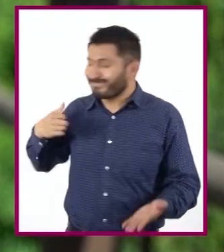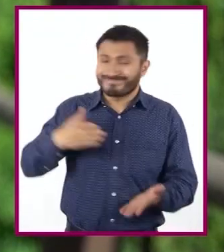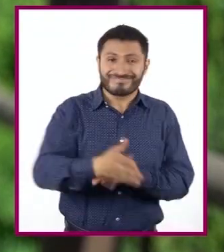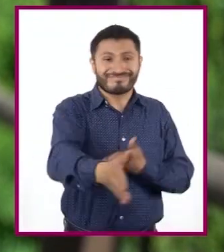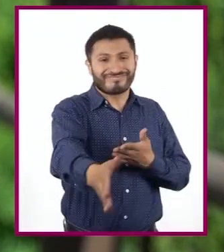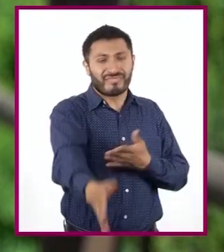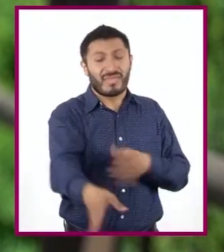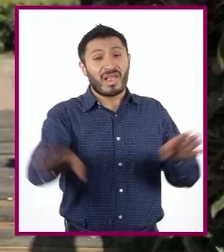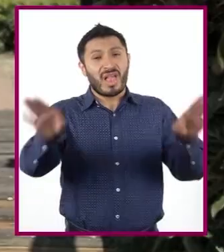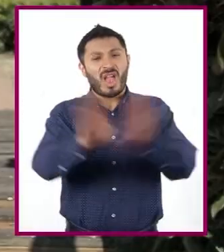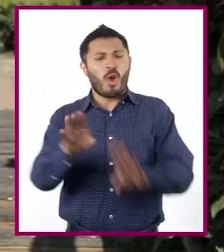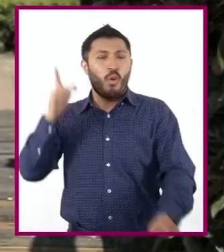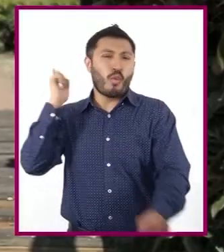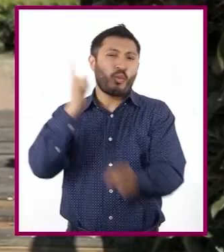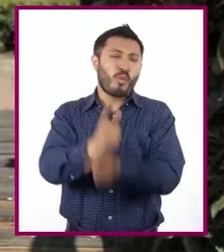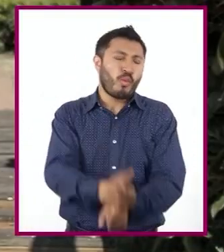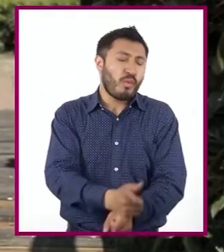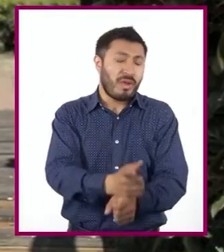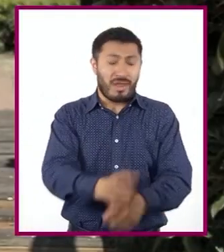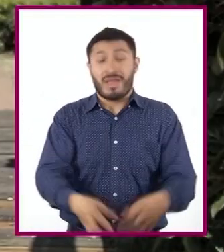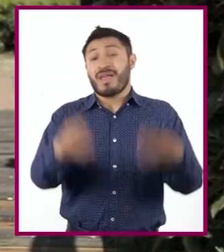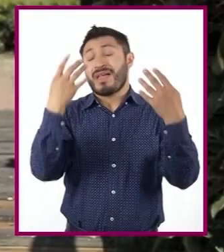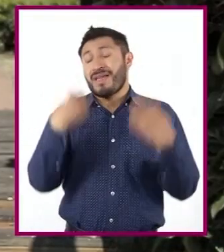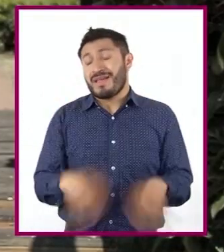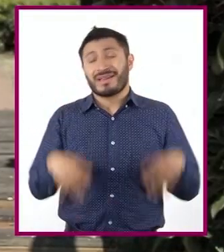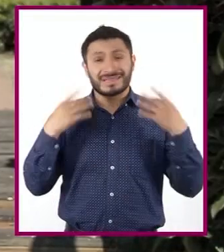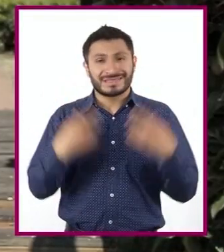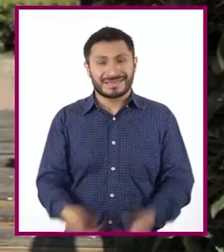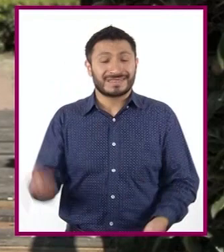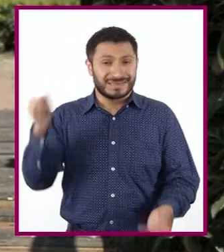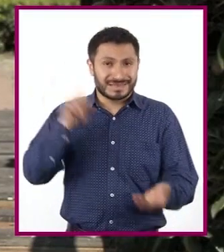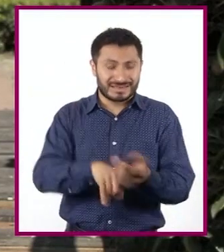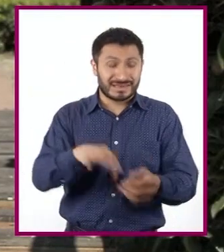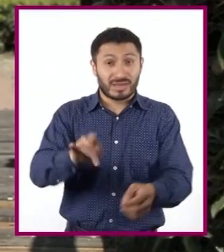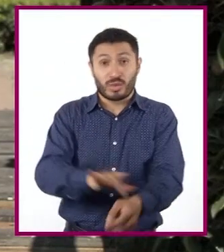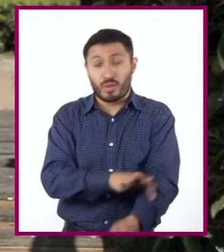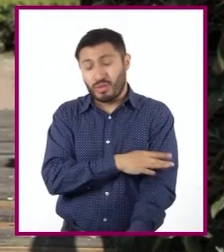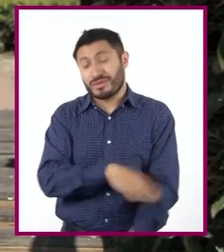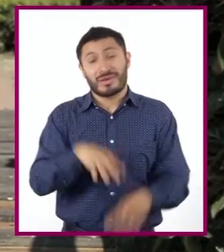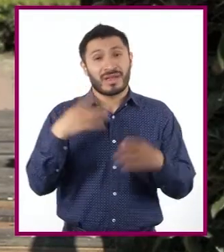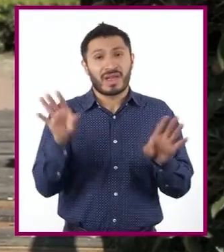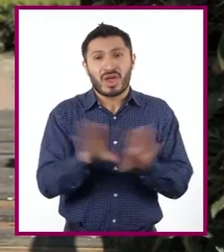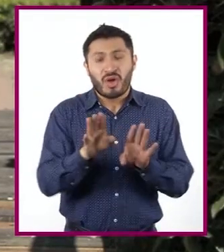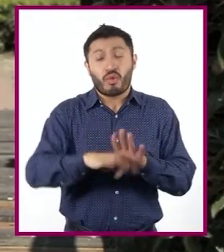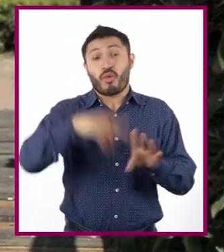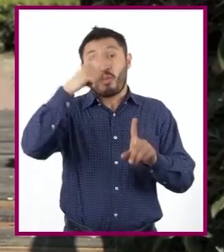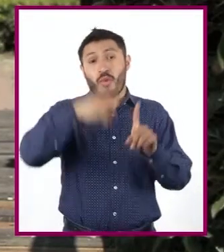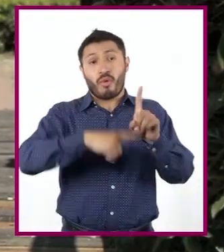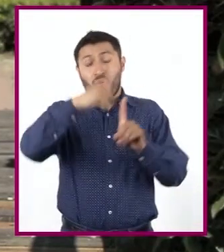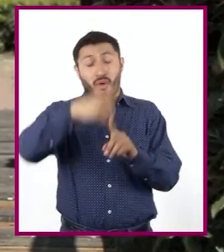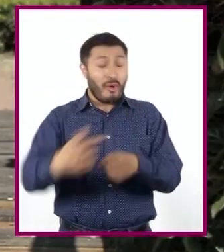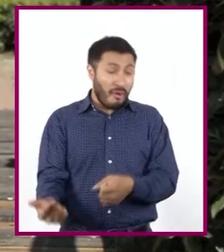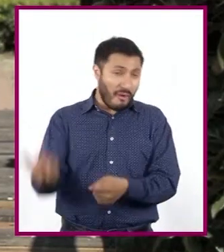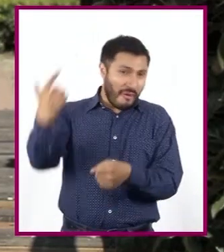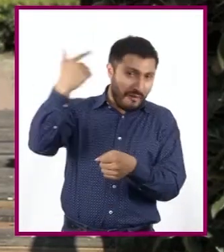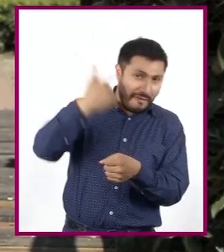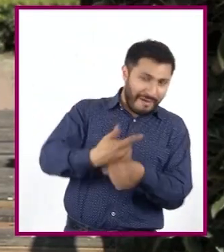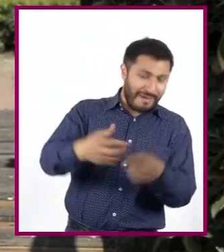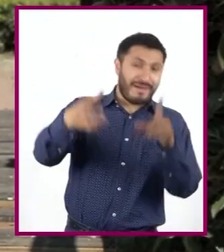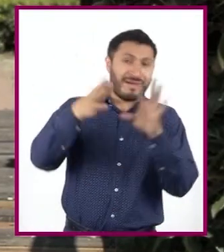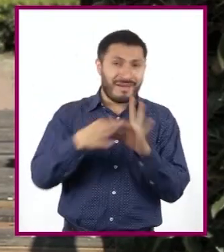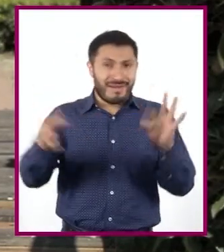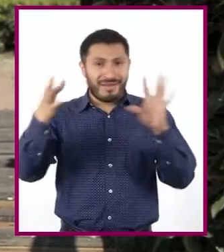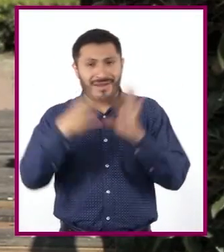estamos utilizando la lectura, también obtenemos información de la memoria, y es como sacarla de la memoria del disco duro de tu computadora,